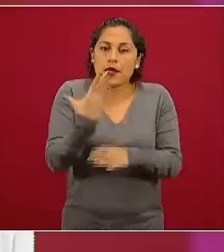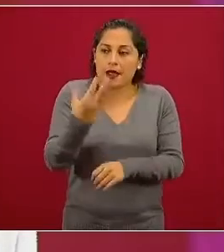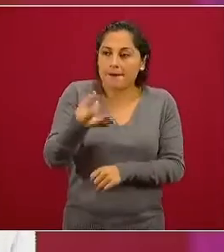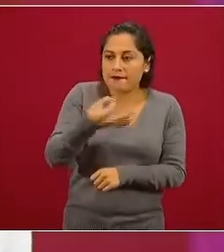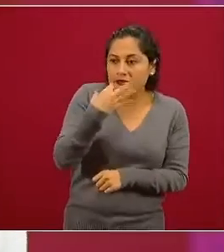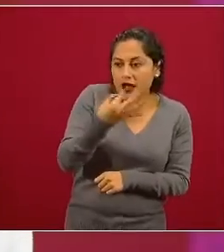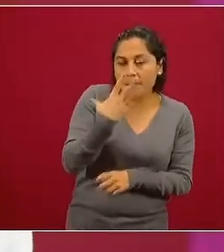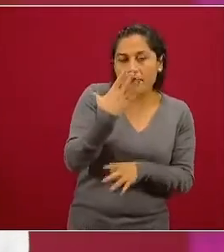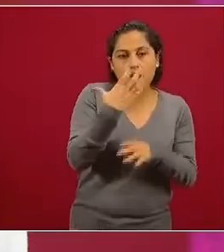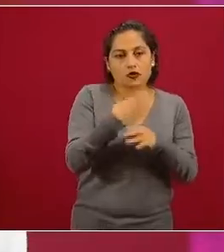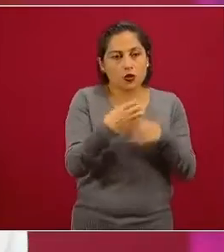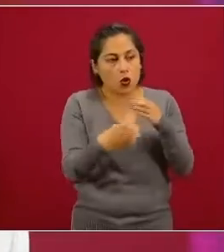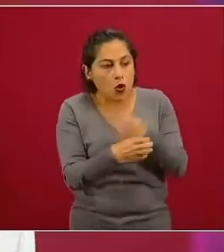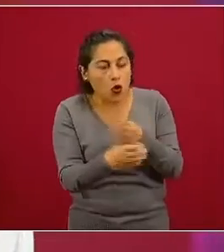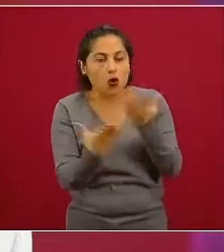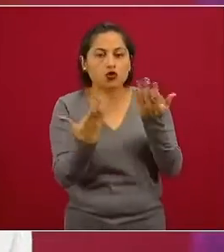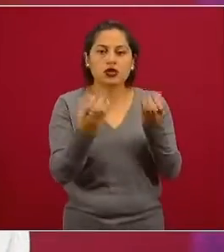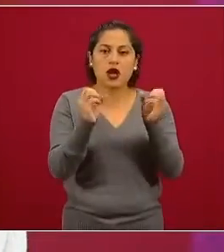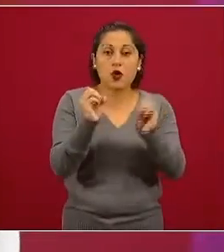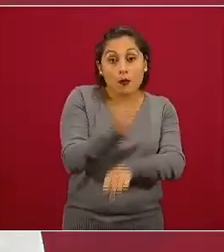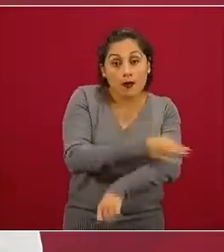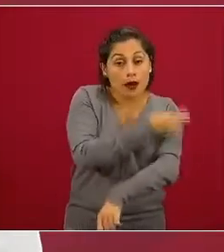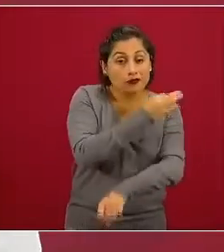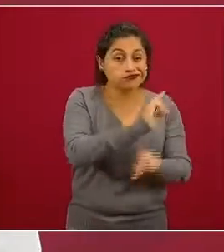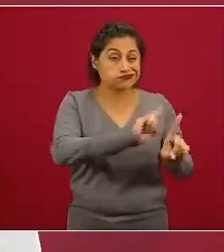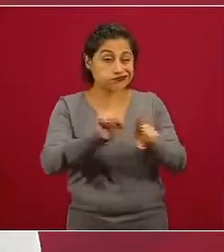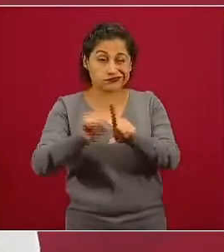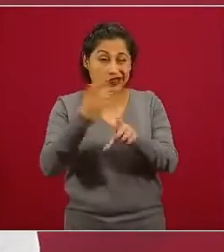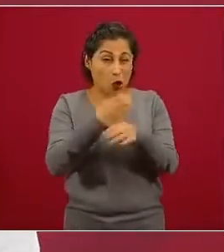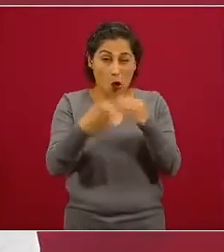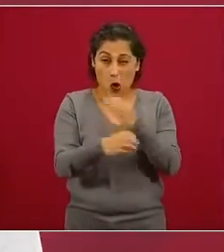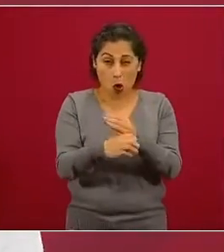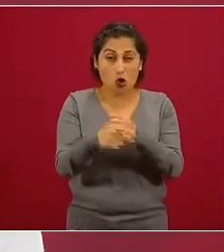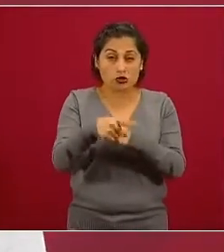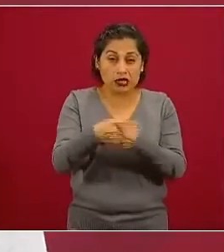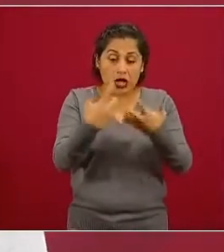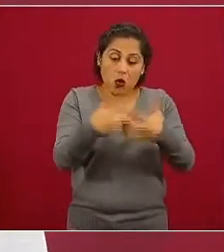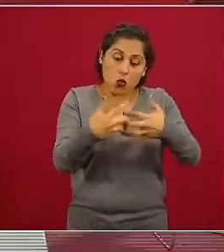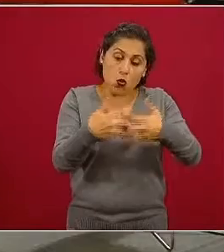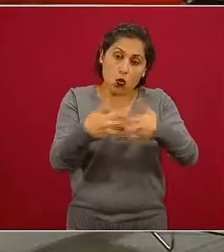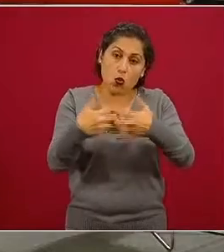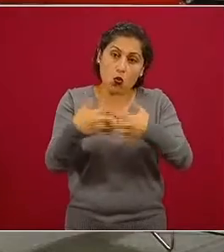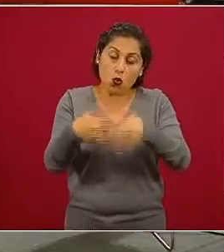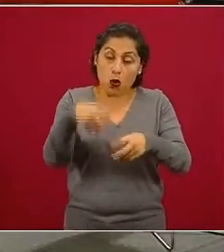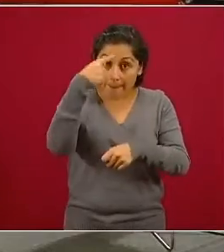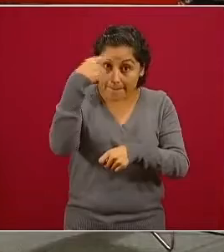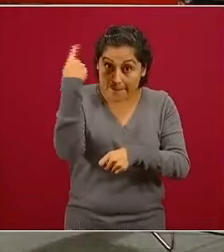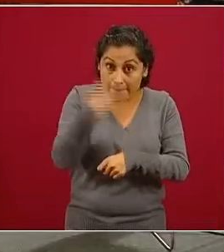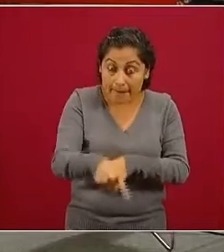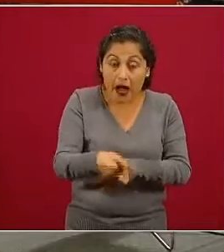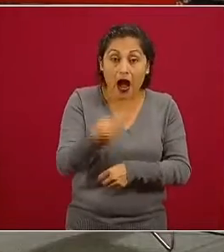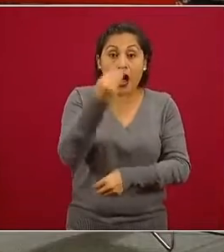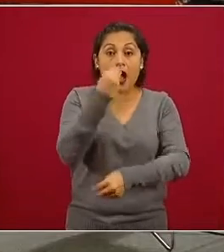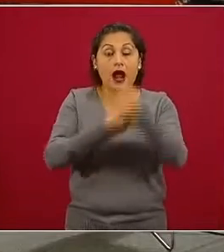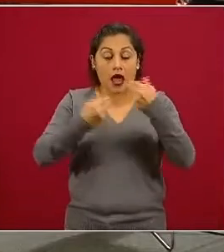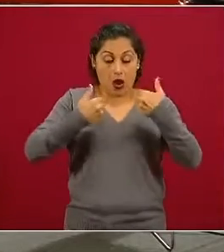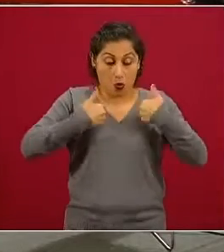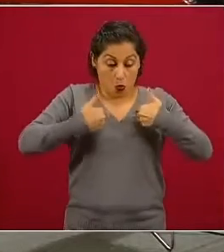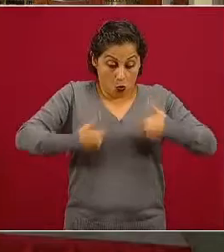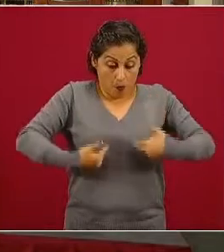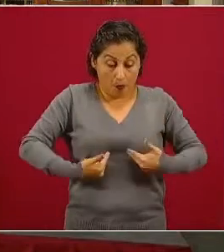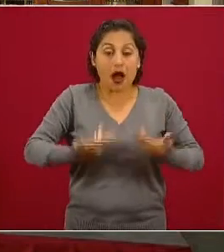de la realización de investigación clínica en sujetos humanos. Esto lo hemos comentado también varias veces. Para simplificarlo, lo que